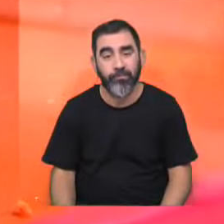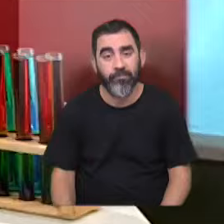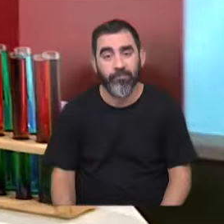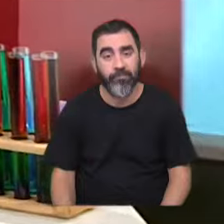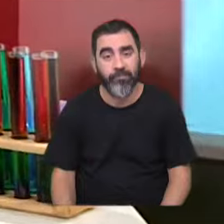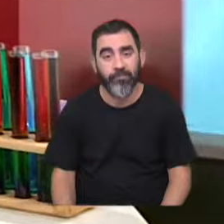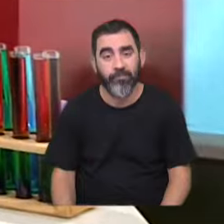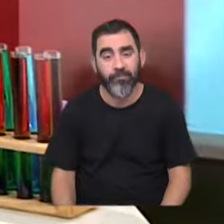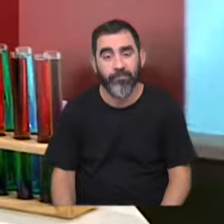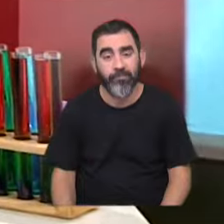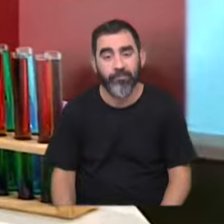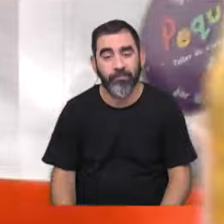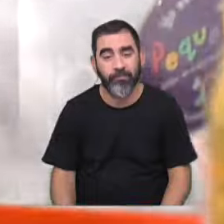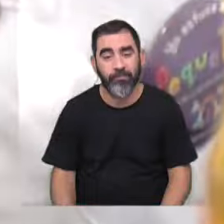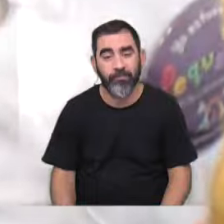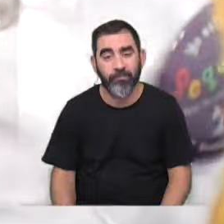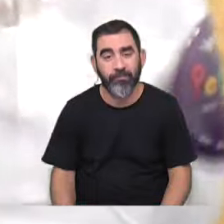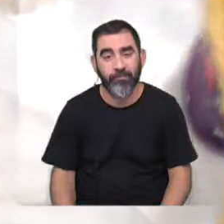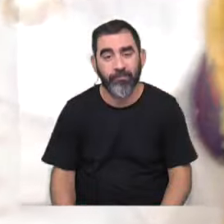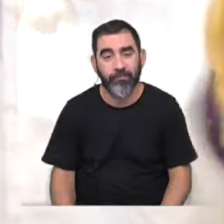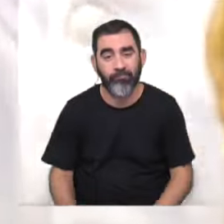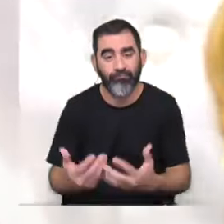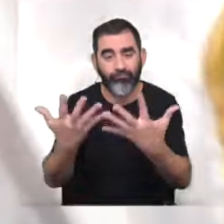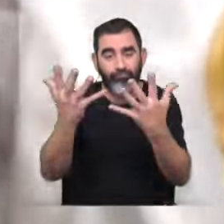un poco. No mucho, me parece. No mucho, porque de repente...